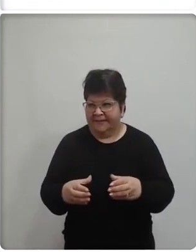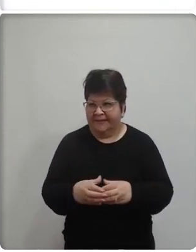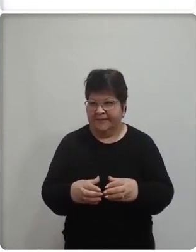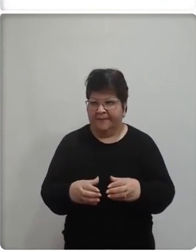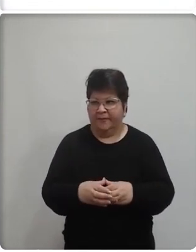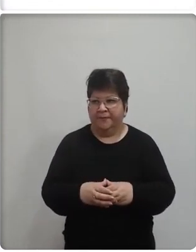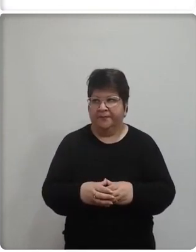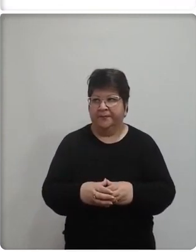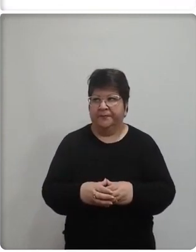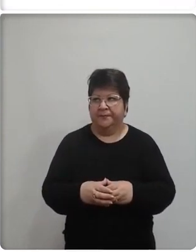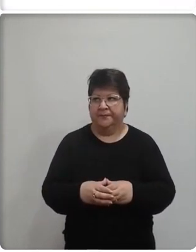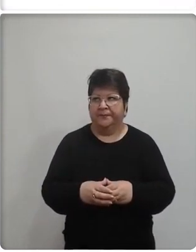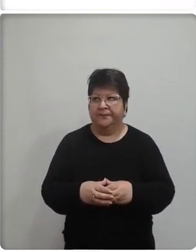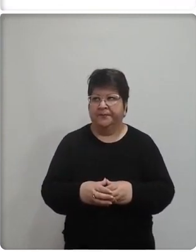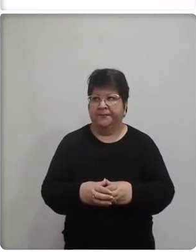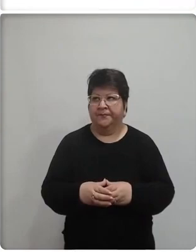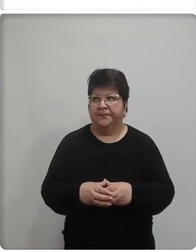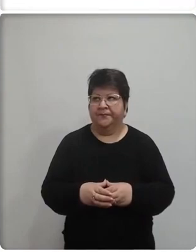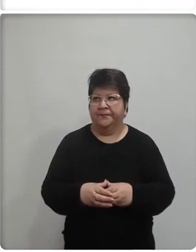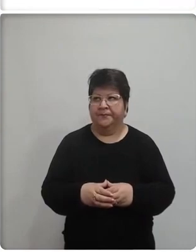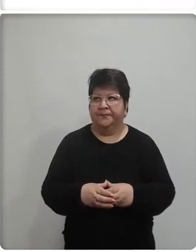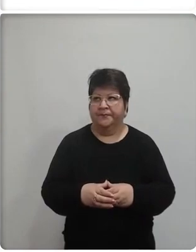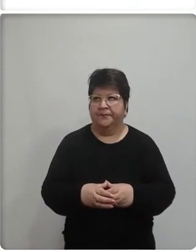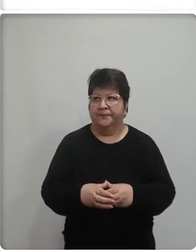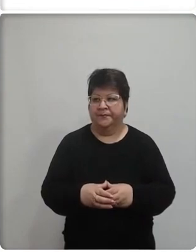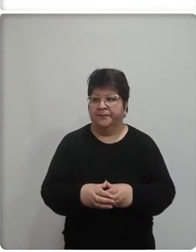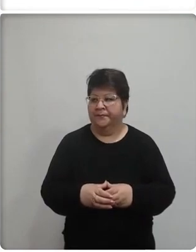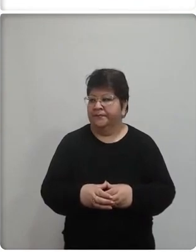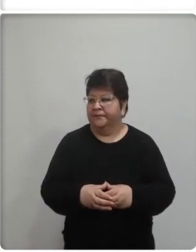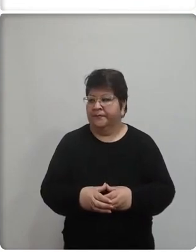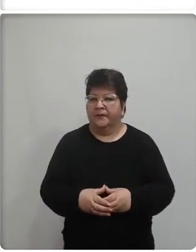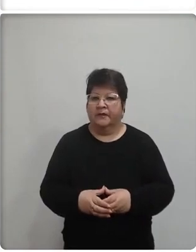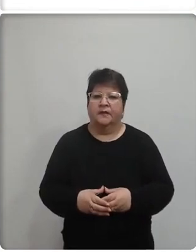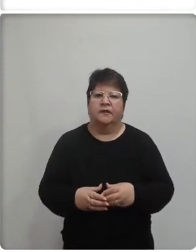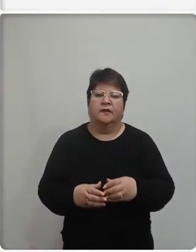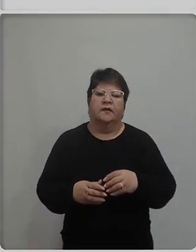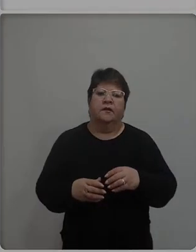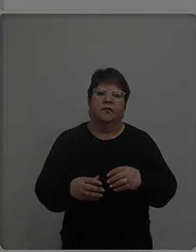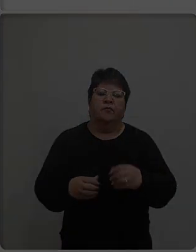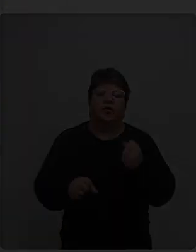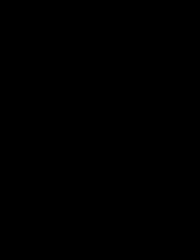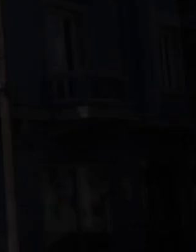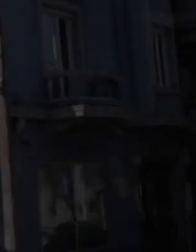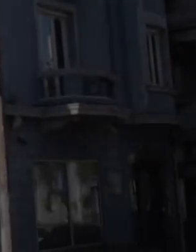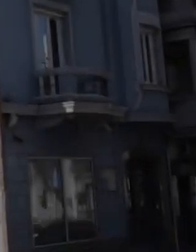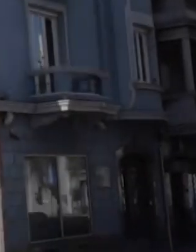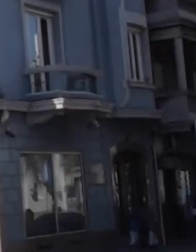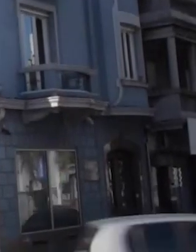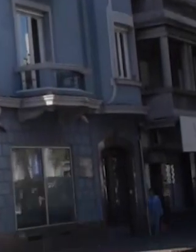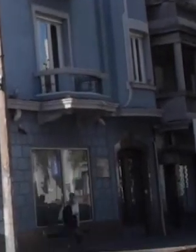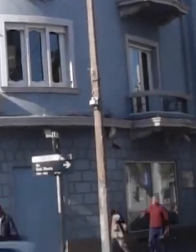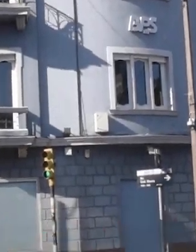asistencial. Perdón, por todo este tiempo de trabajo que ha sido mucho y todo lo que se viene.